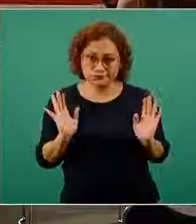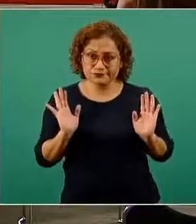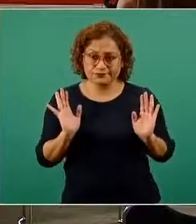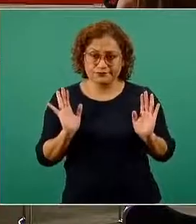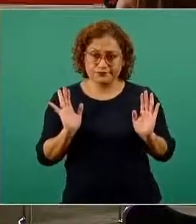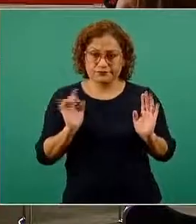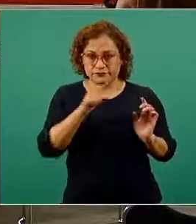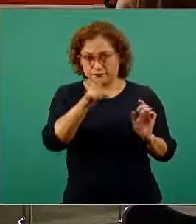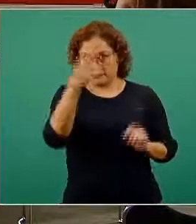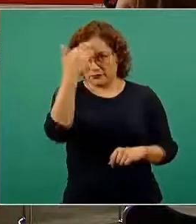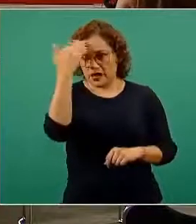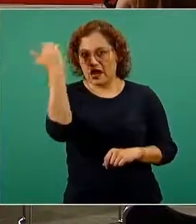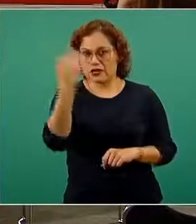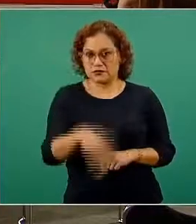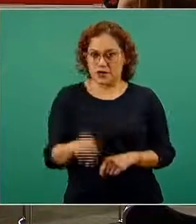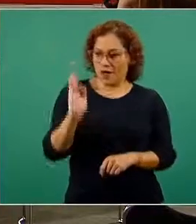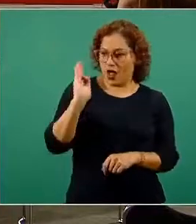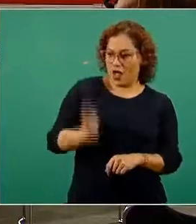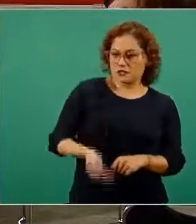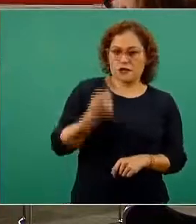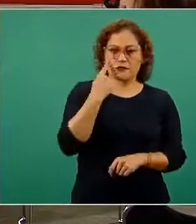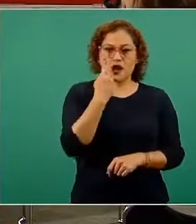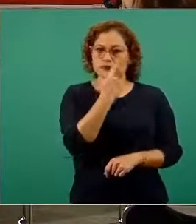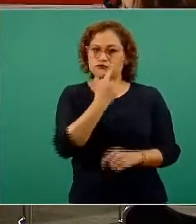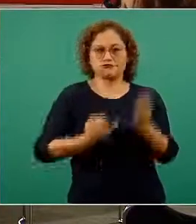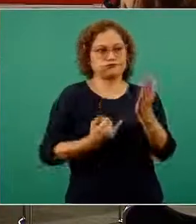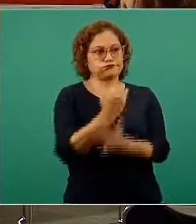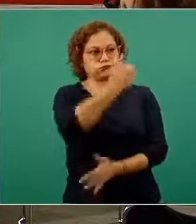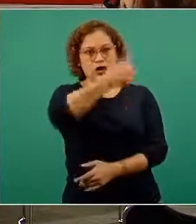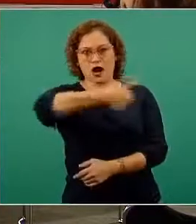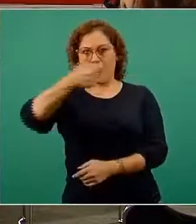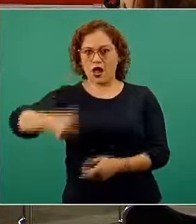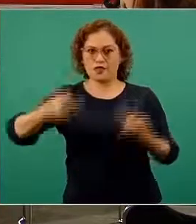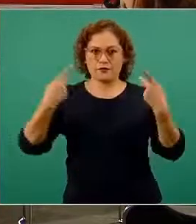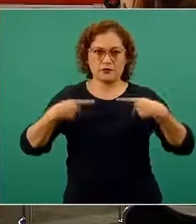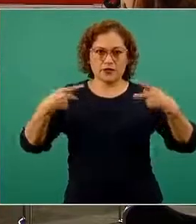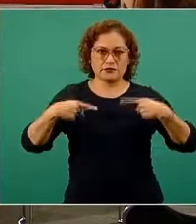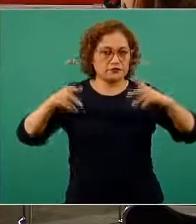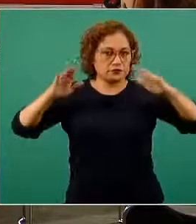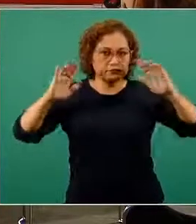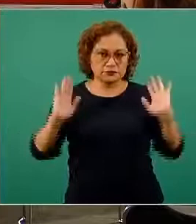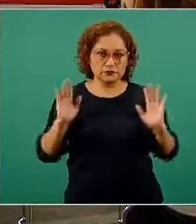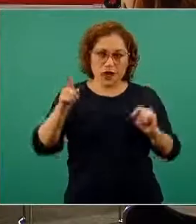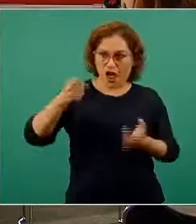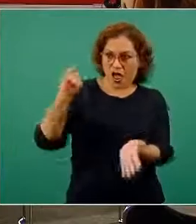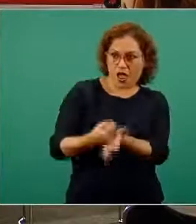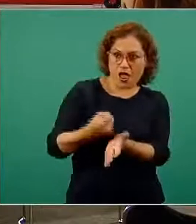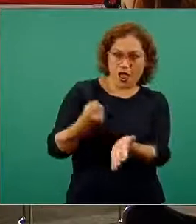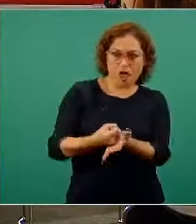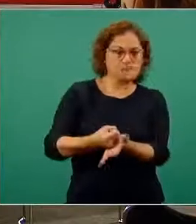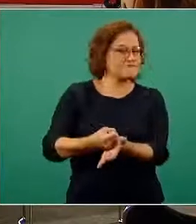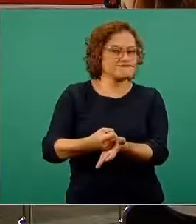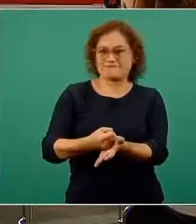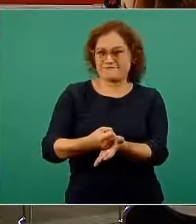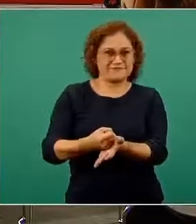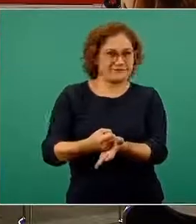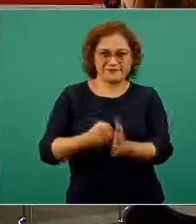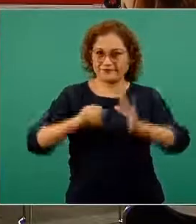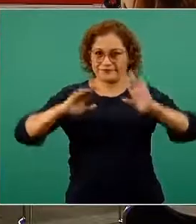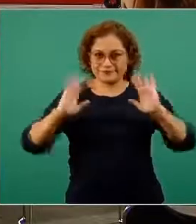es voluntaria y si no se quieren vacunar, pues no se les debe forzar a ello. Entonces, de